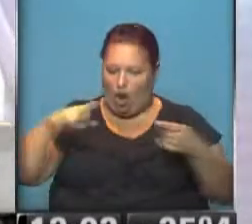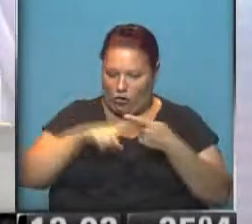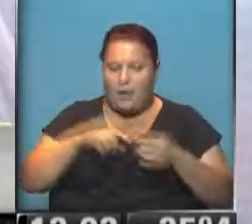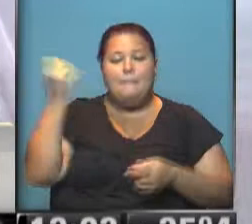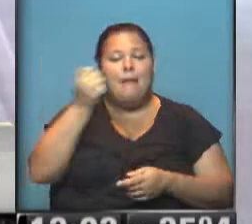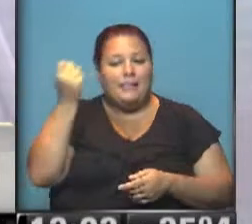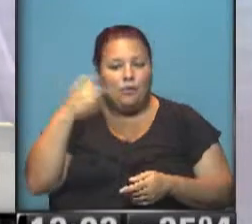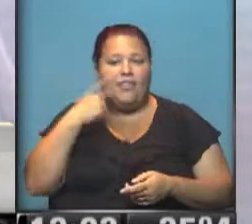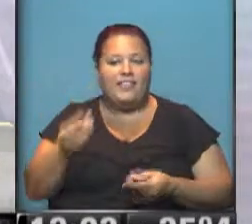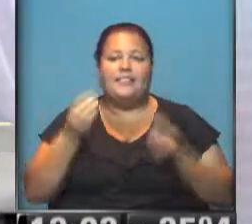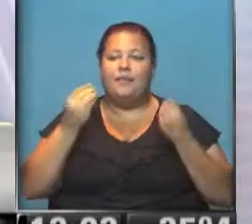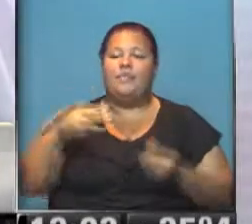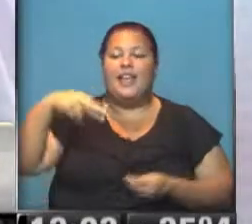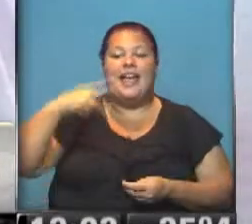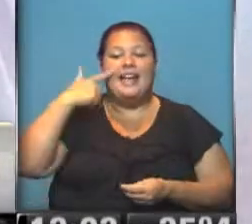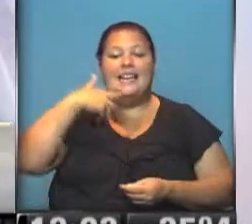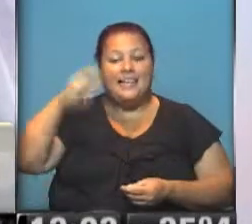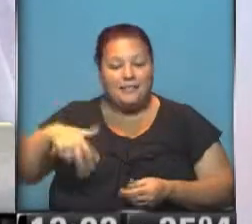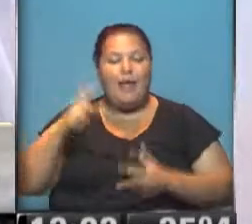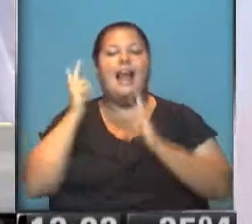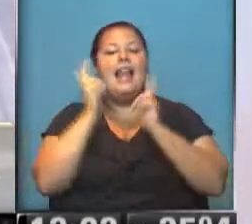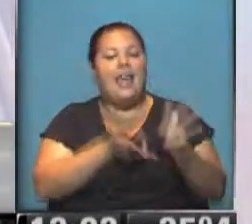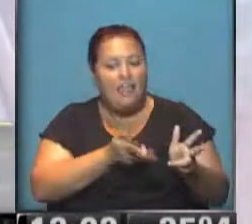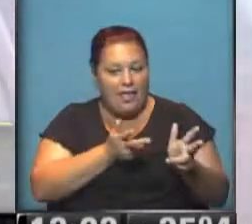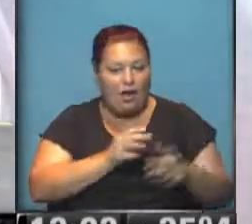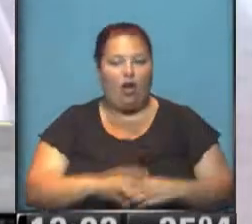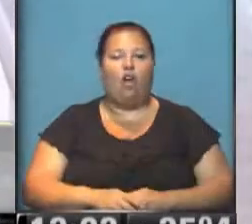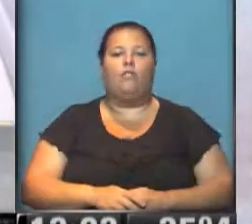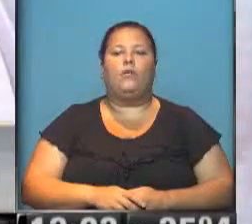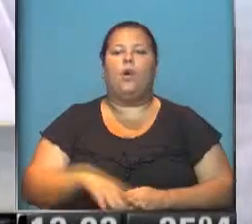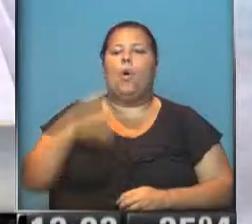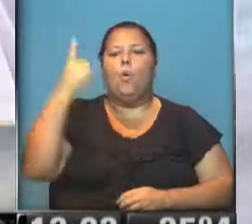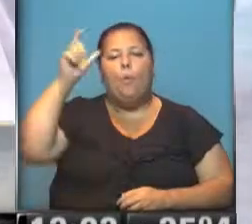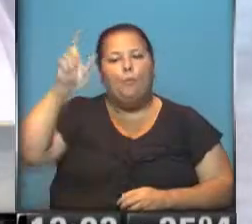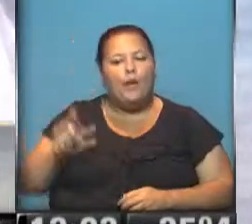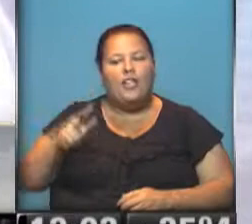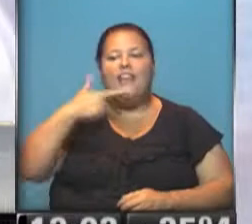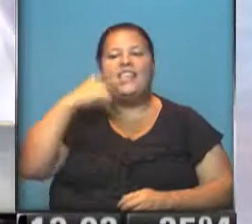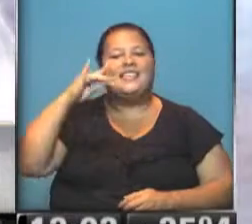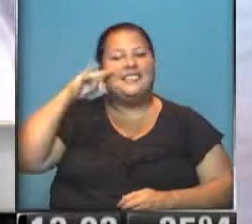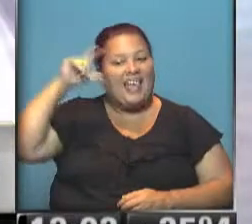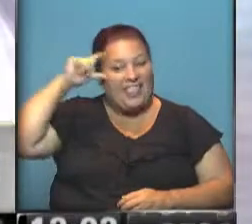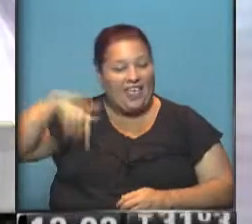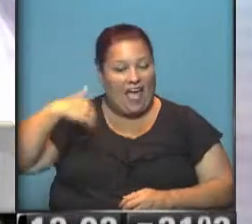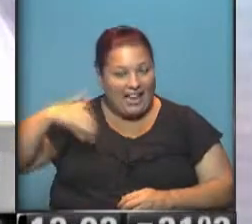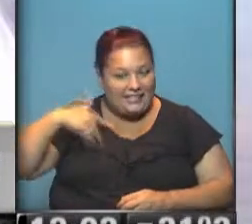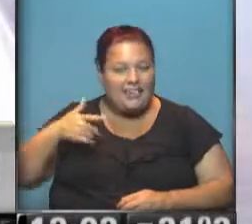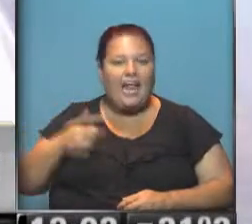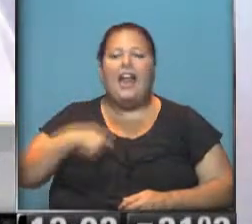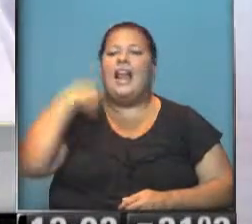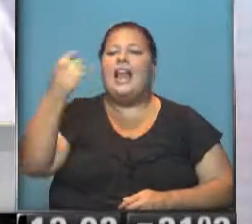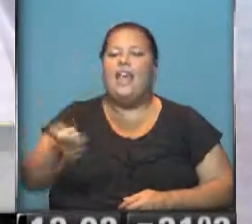más importante, que Nisman le había señalado que un agente de inteligencia argentino le había